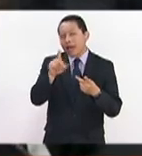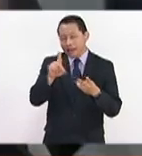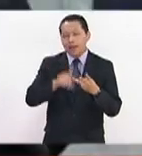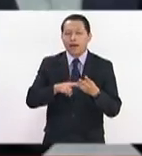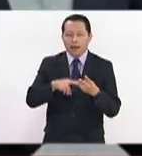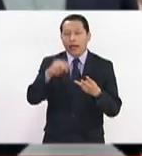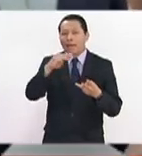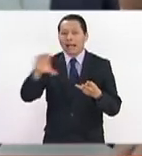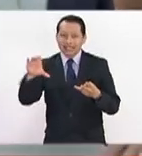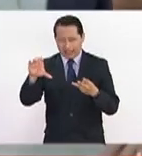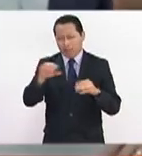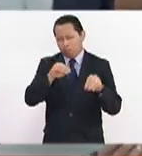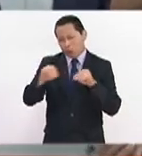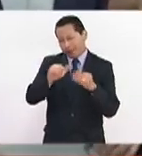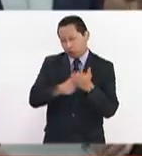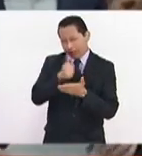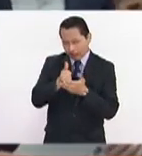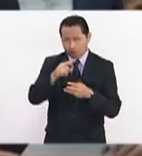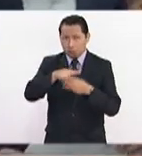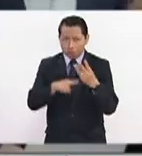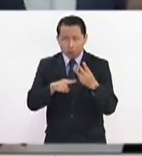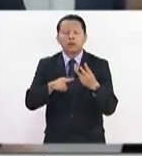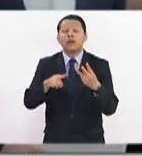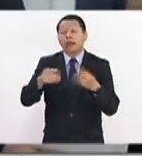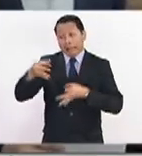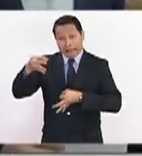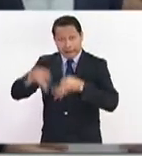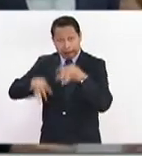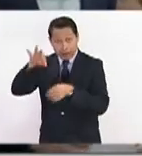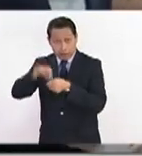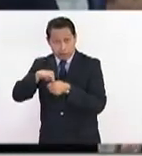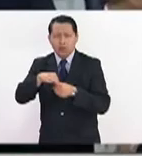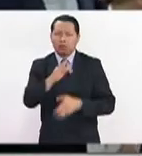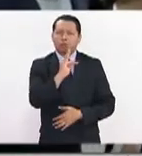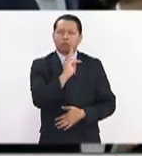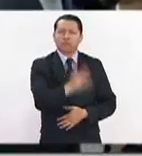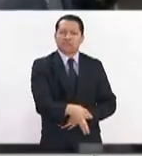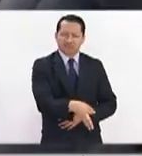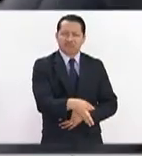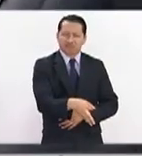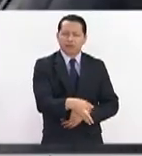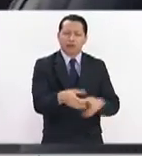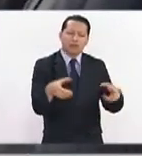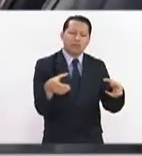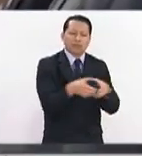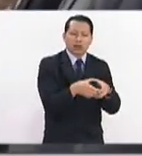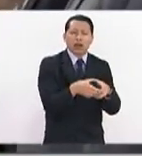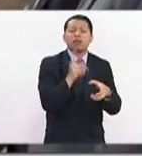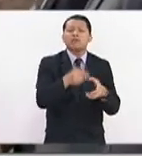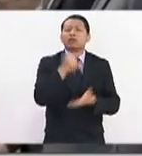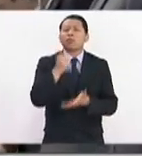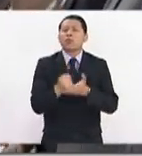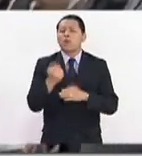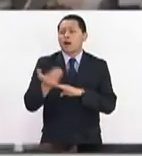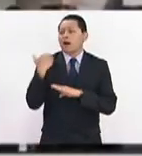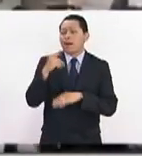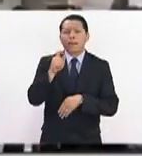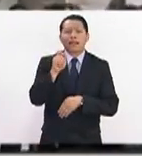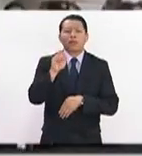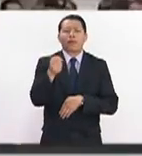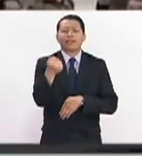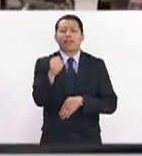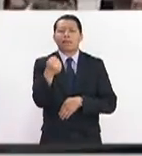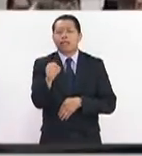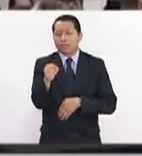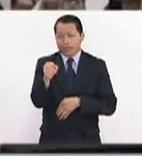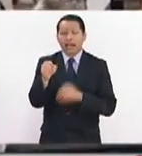Movimiento Ciudadano. El máximo Tribunal Electoral confirmó el acuerdo del Consejo General del INE, por el que aprobó el 29 de septiembre la solicitud